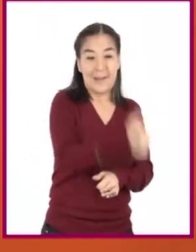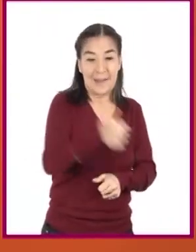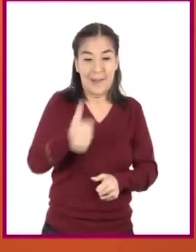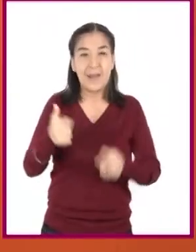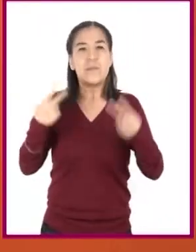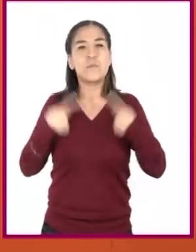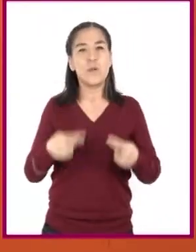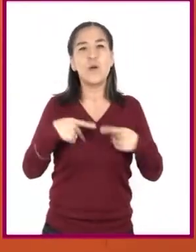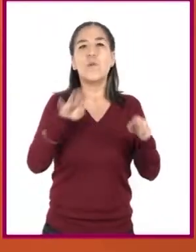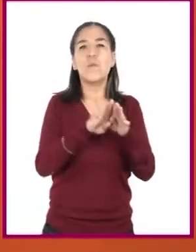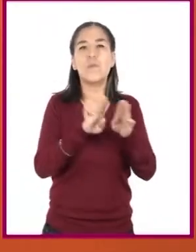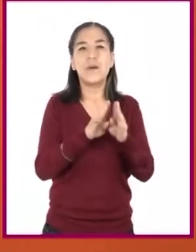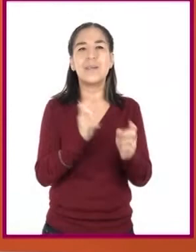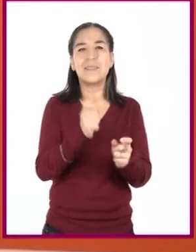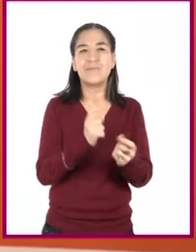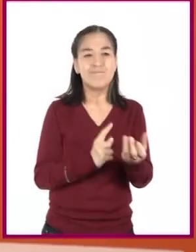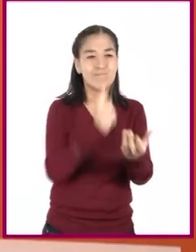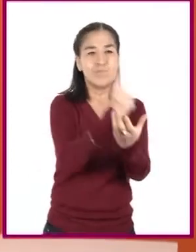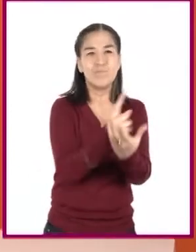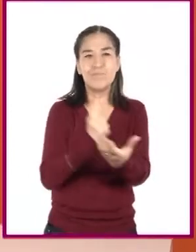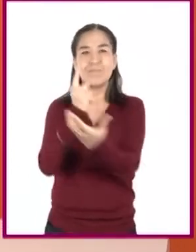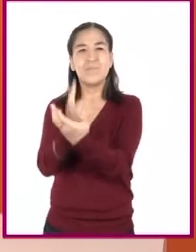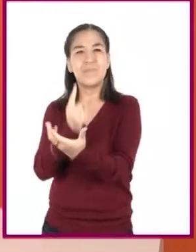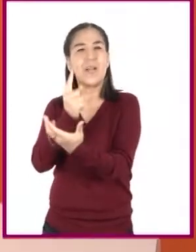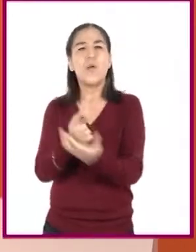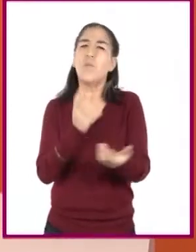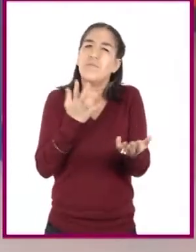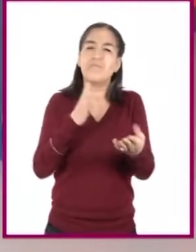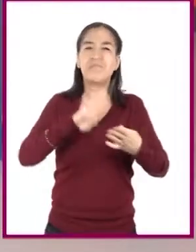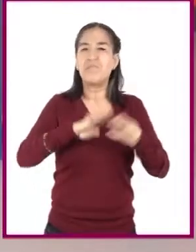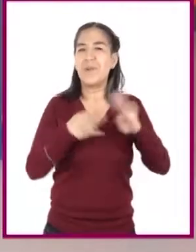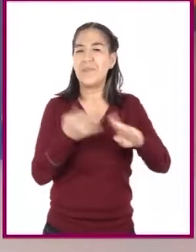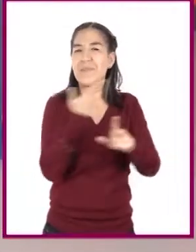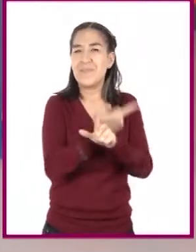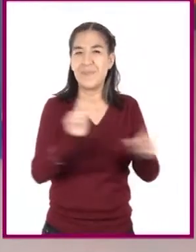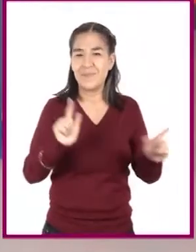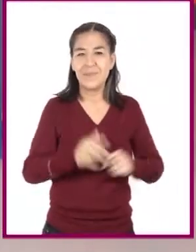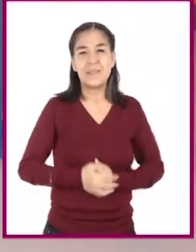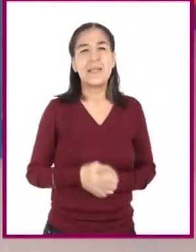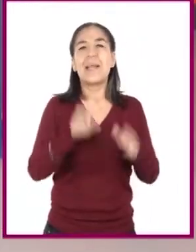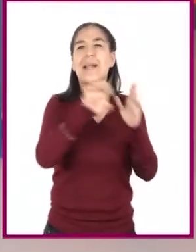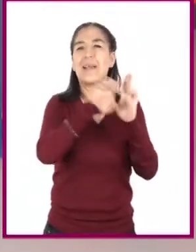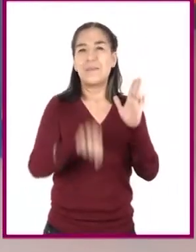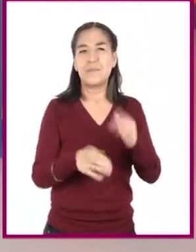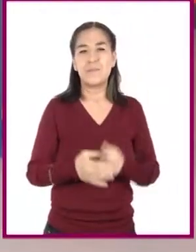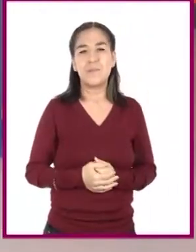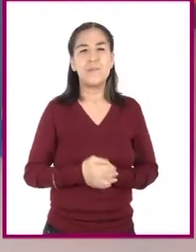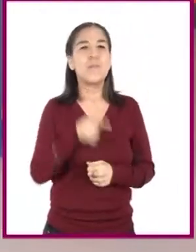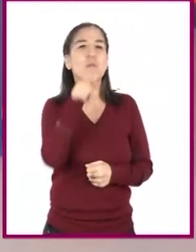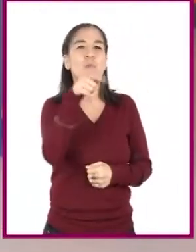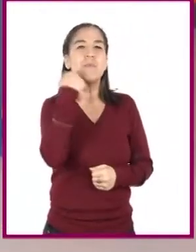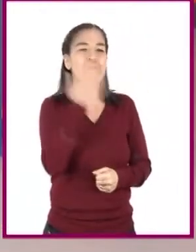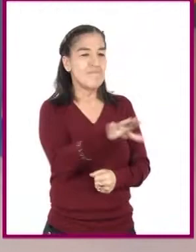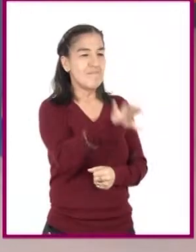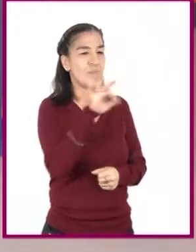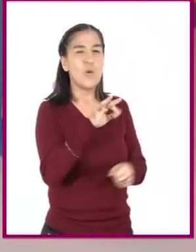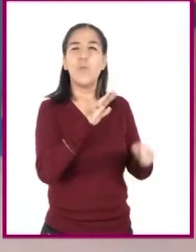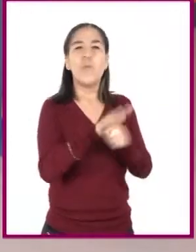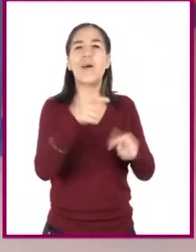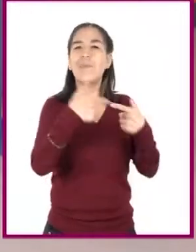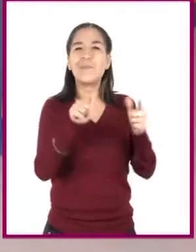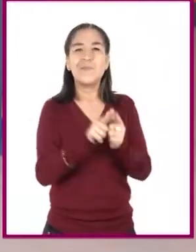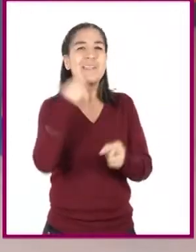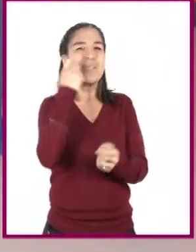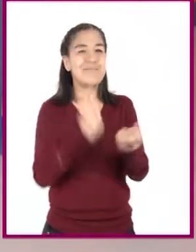se integra a lo largo de su vida por distintos motivos. Por ejemplo, elegimos a qué grupos pertenecer como